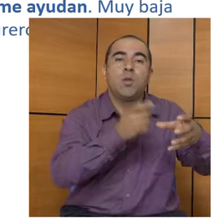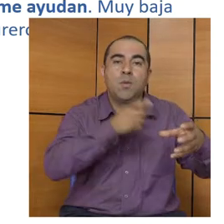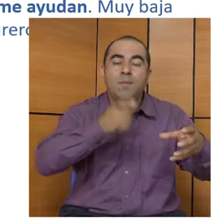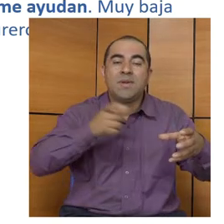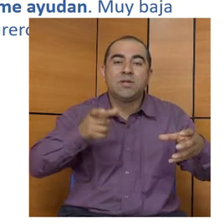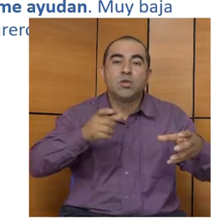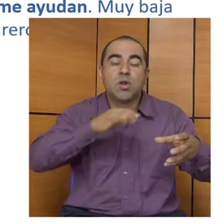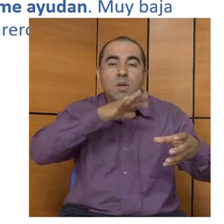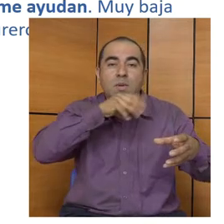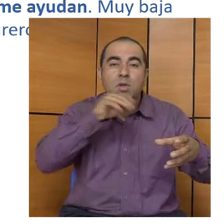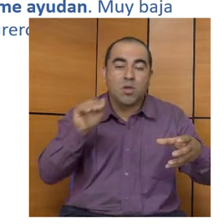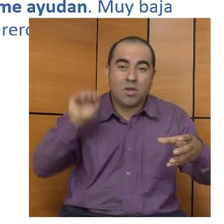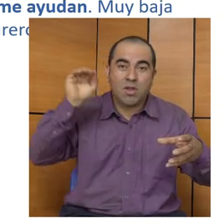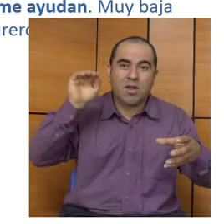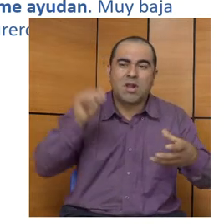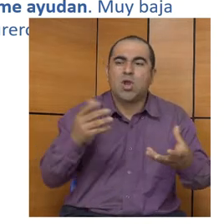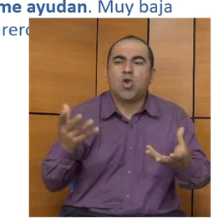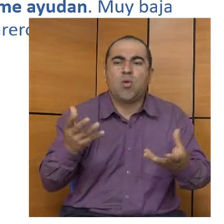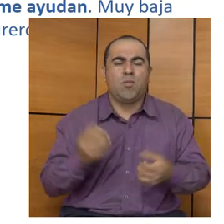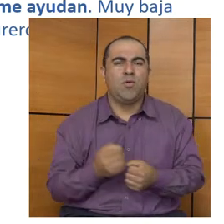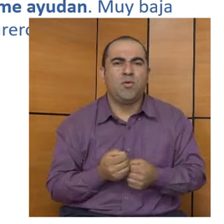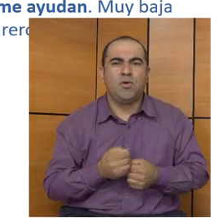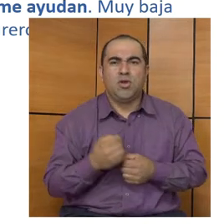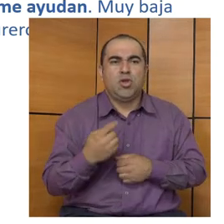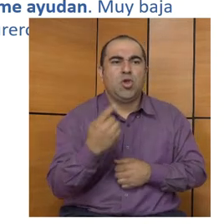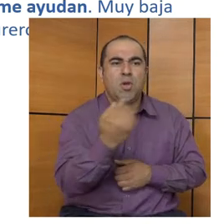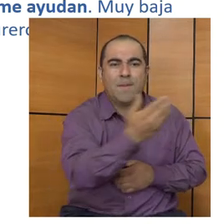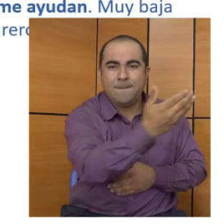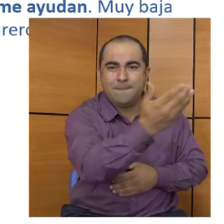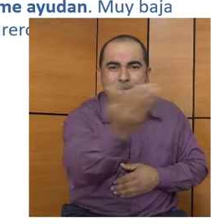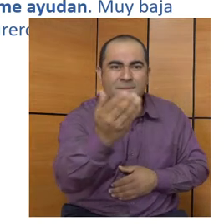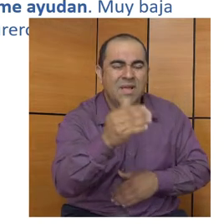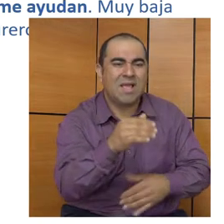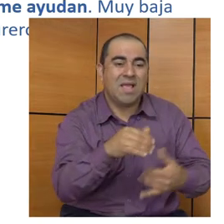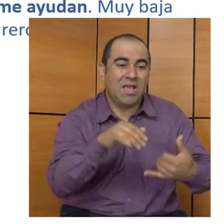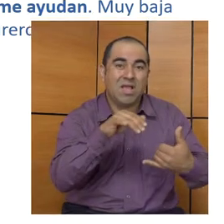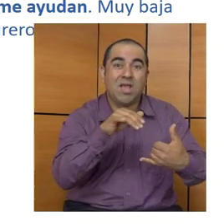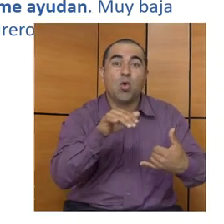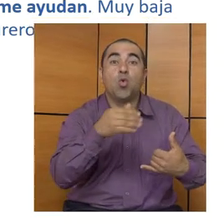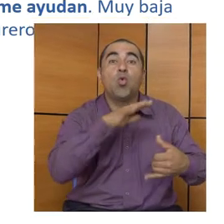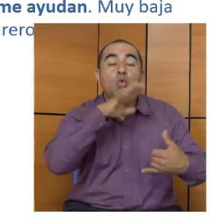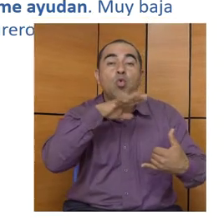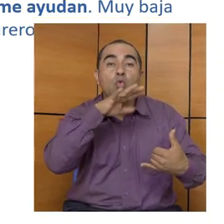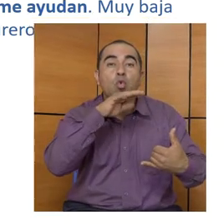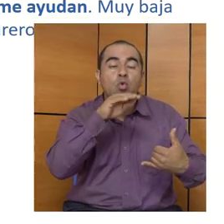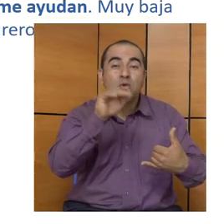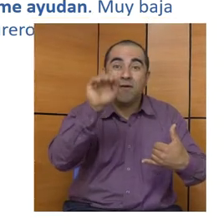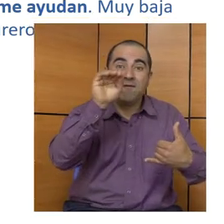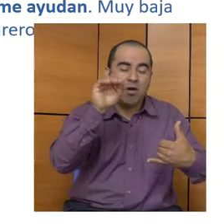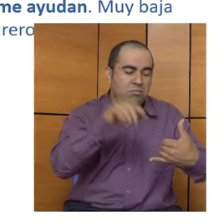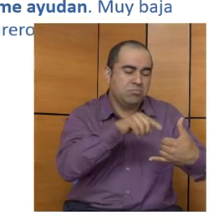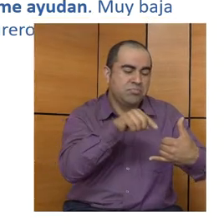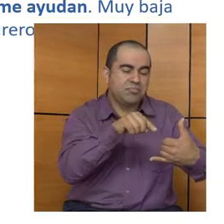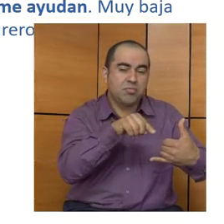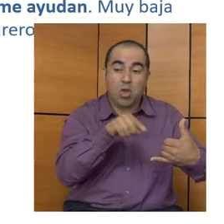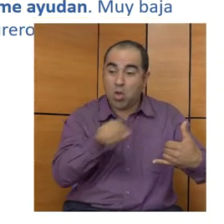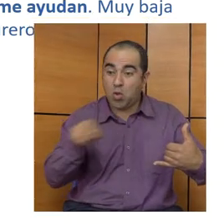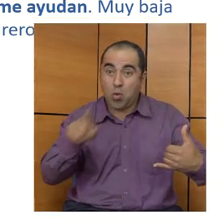enfrentaban a la banca electrónica. Es decir, no todos los adultos, no todos los mayores se comportaban igual.